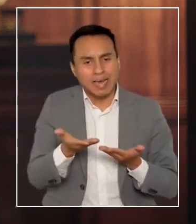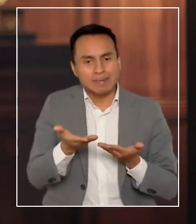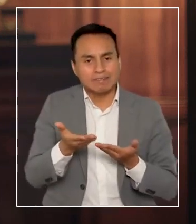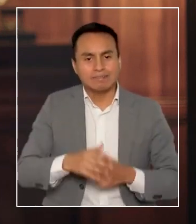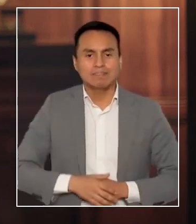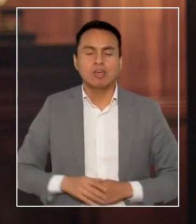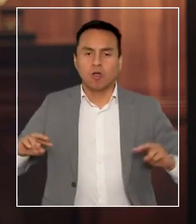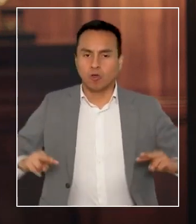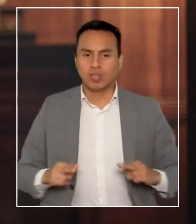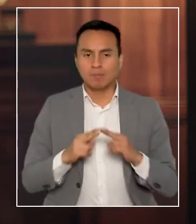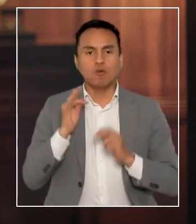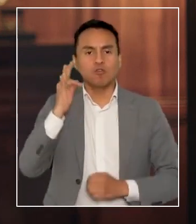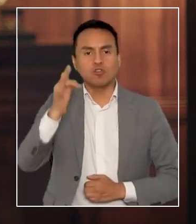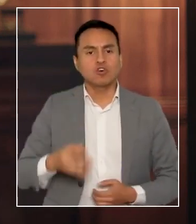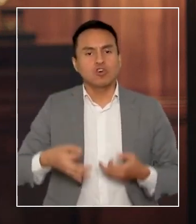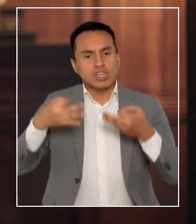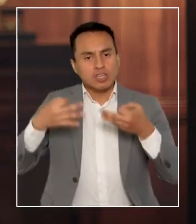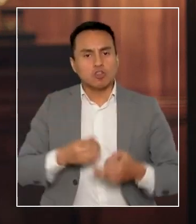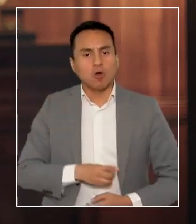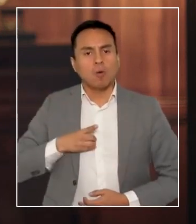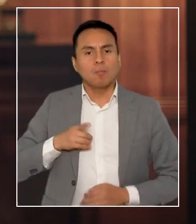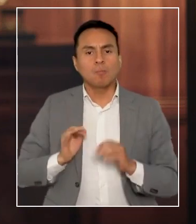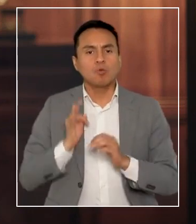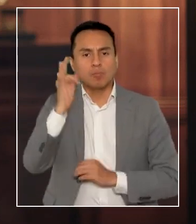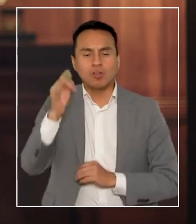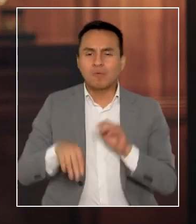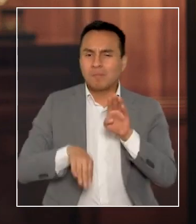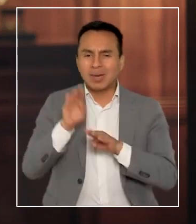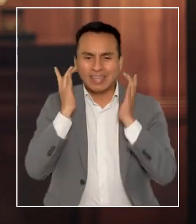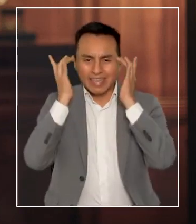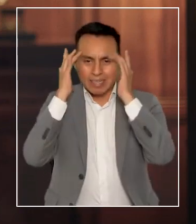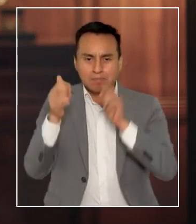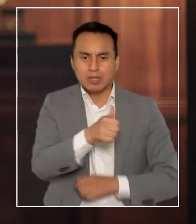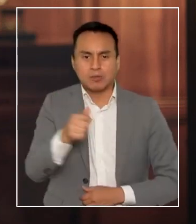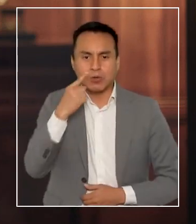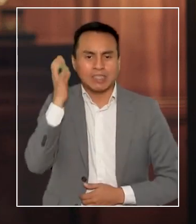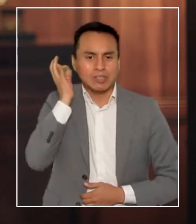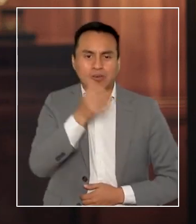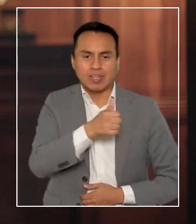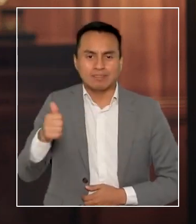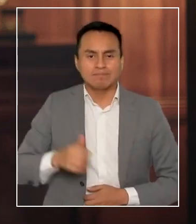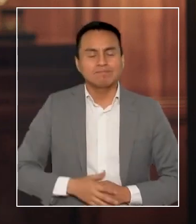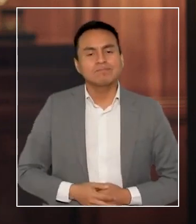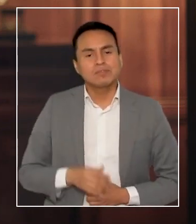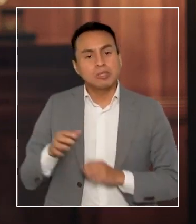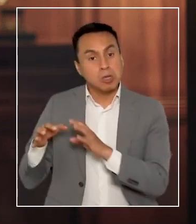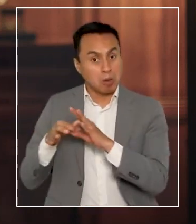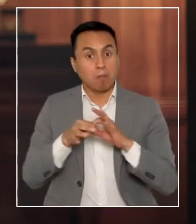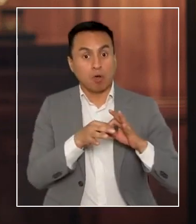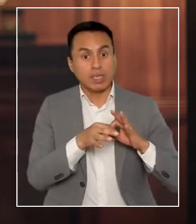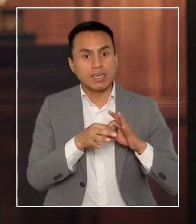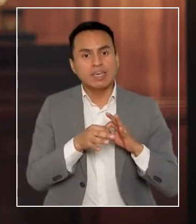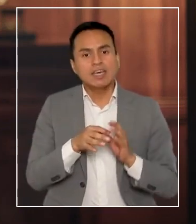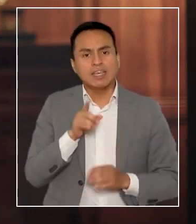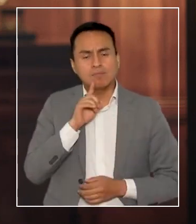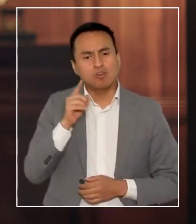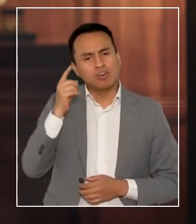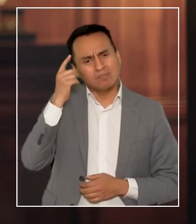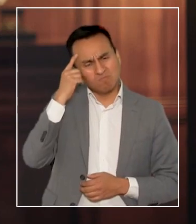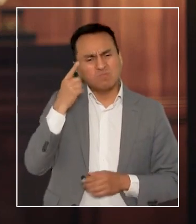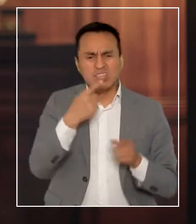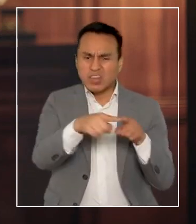construyamos un futuro digno próspero y más alegre para todos y todas porque Más allá de nuestras legítimas